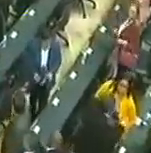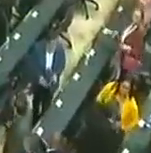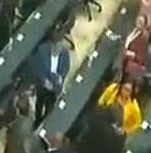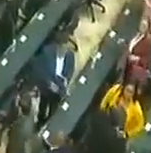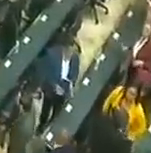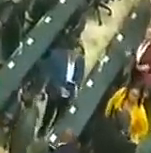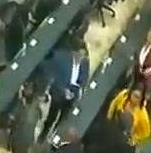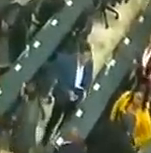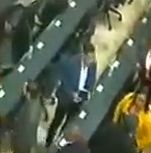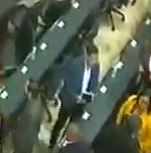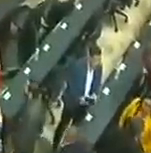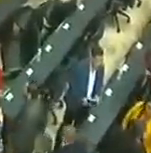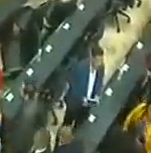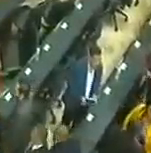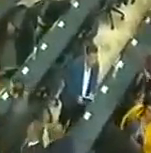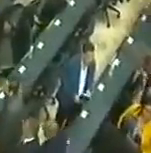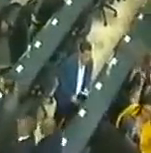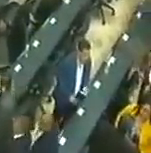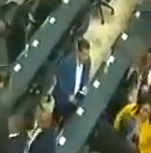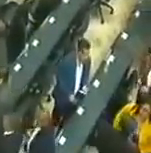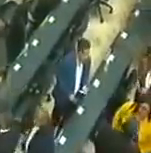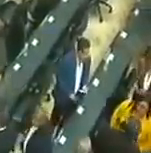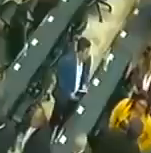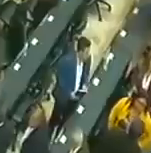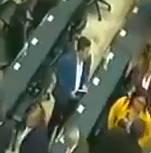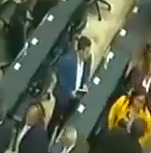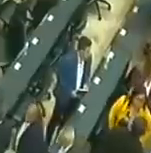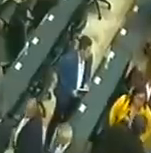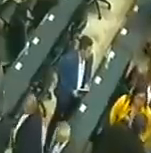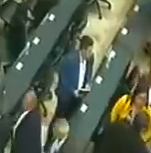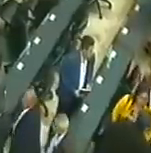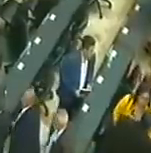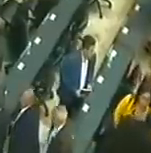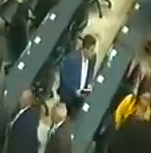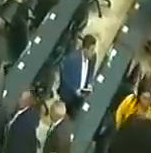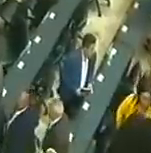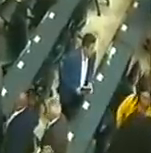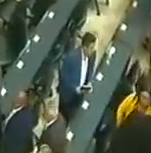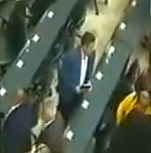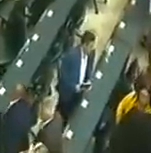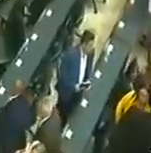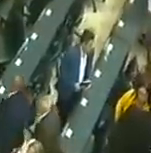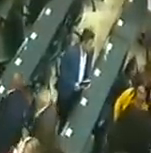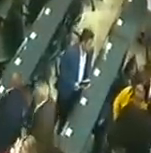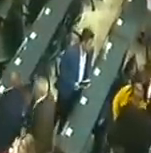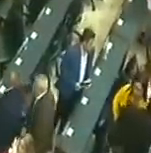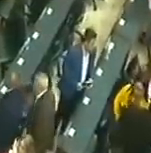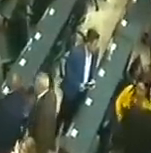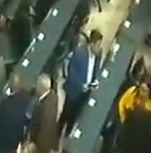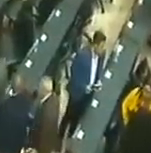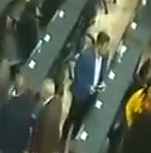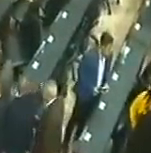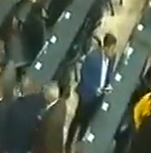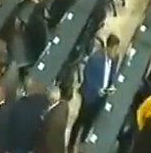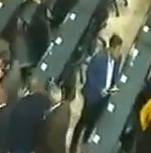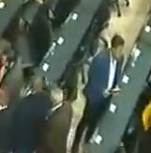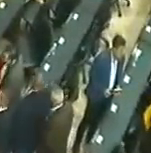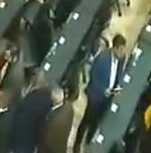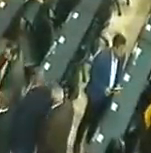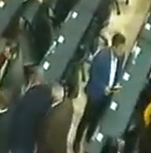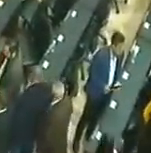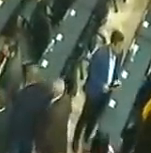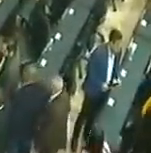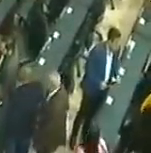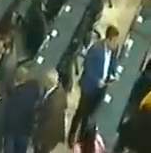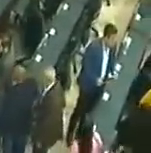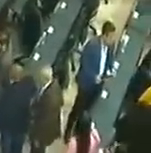Y de esta manera concluye la sesión ordinaria número 39 de hoy 18 de julio de 2023, en la cual se cumplió